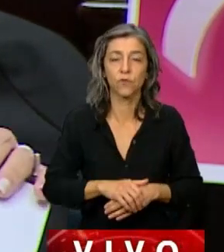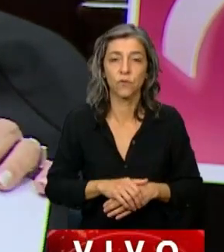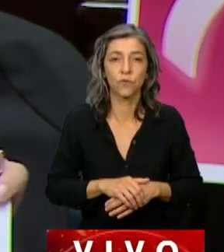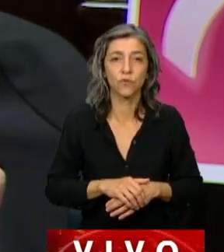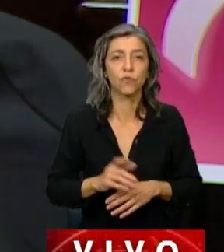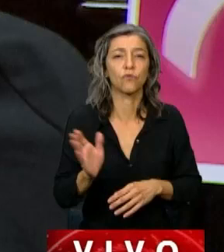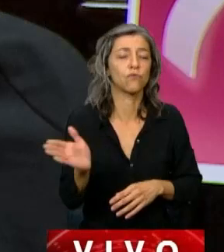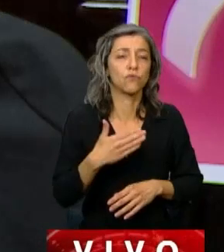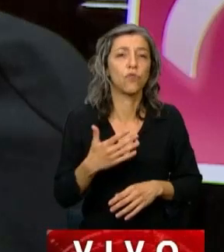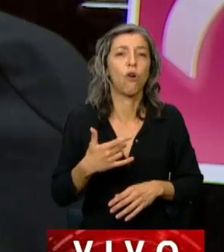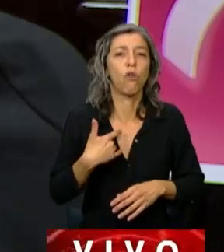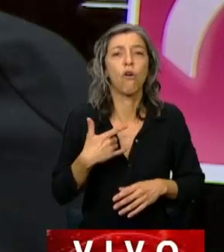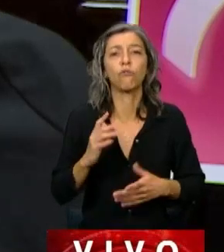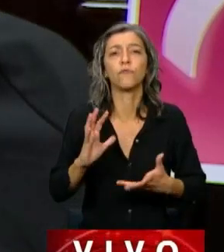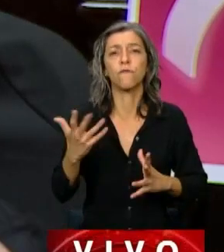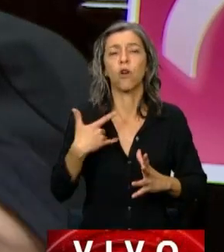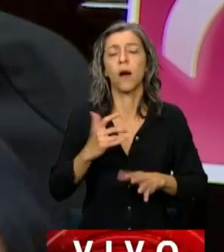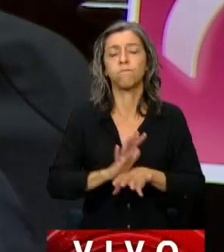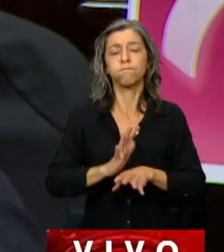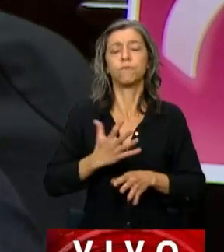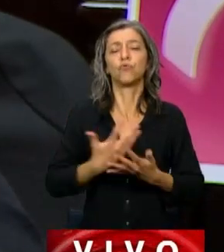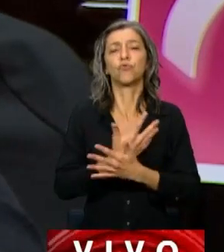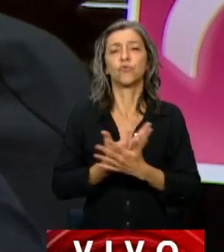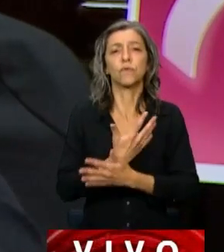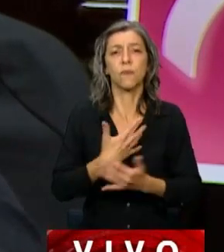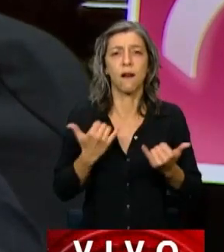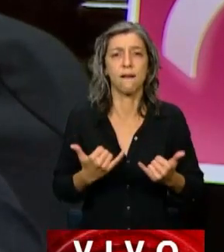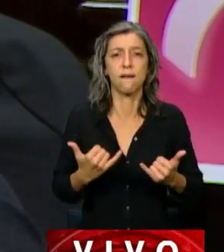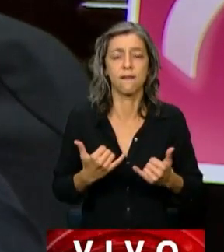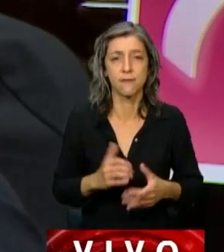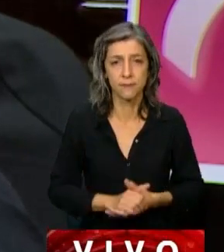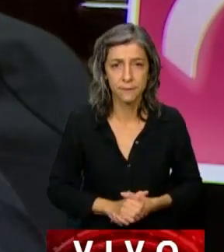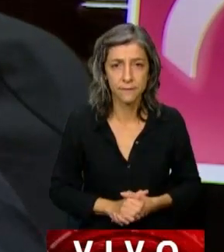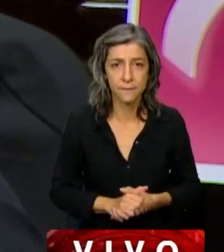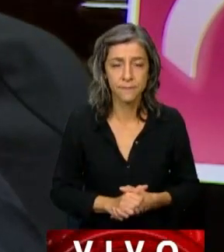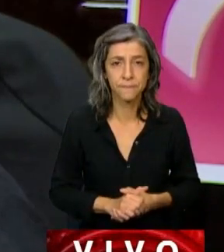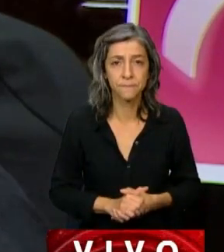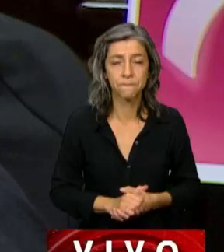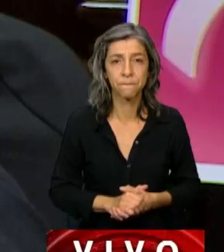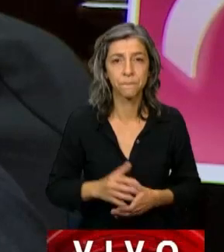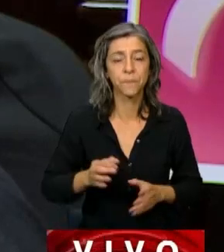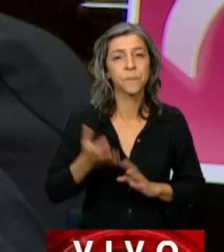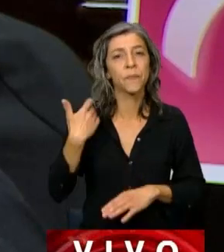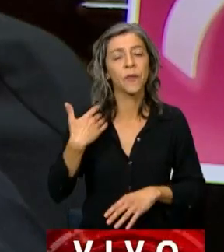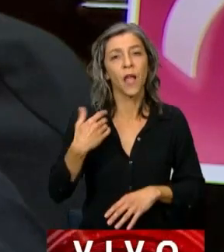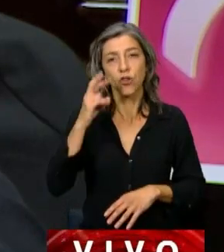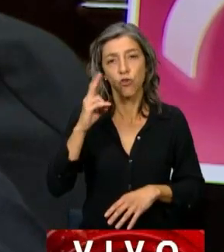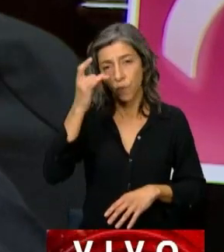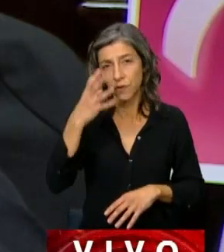sido víctimas. En el 2012, cuando nos tocó salir a pedir